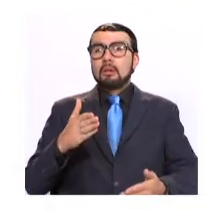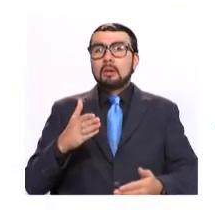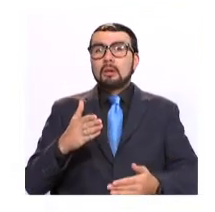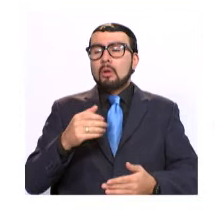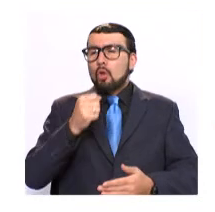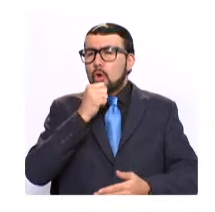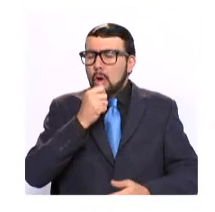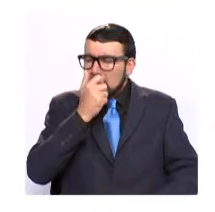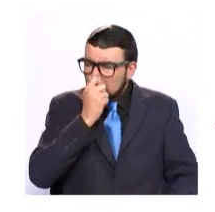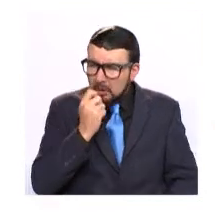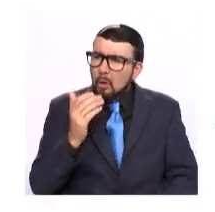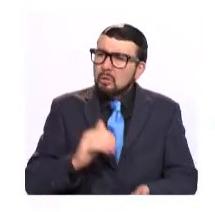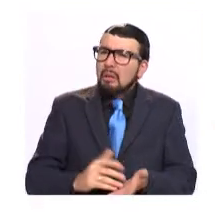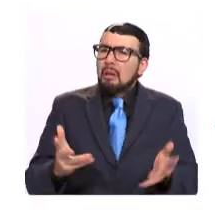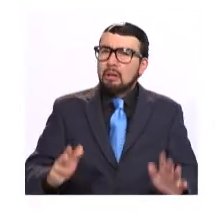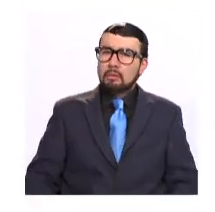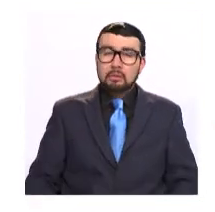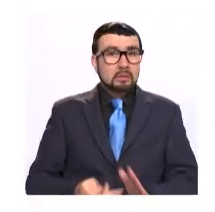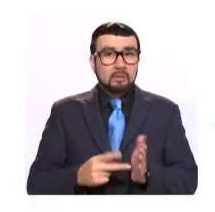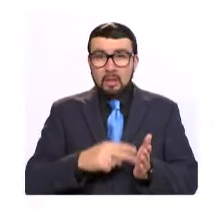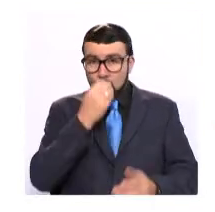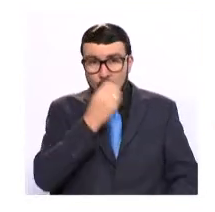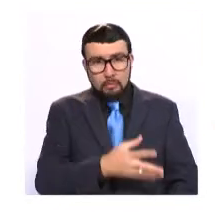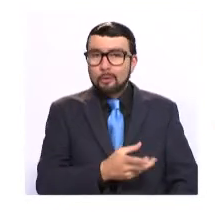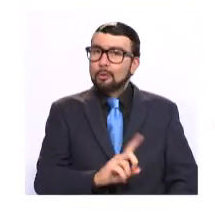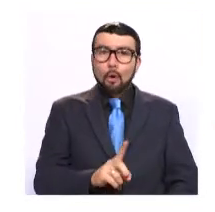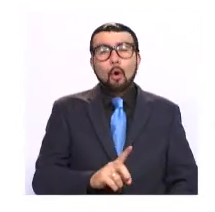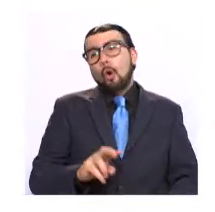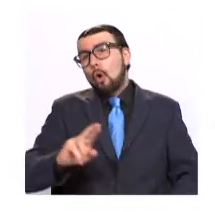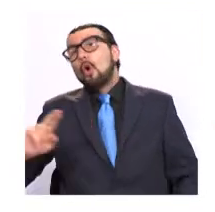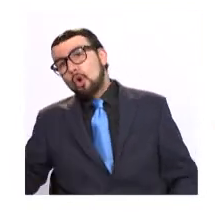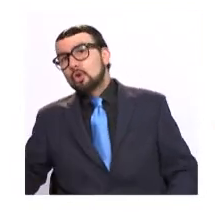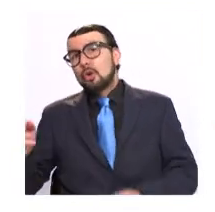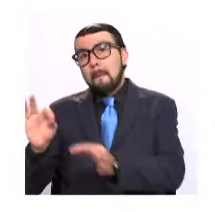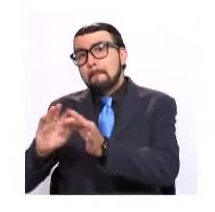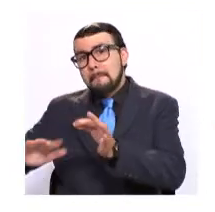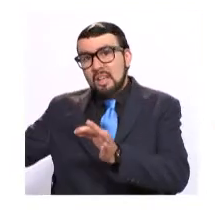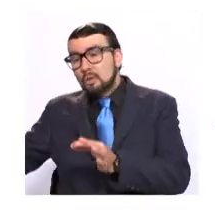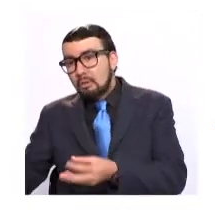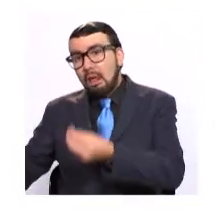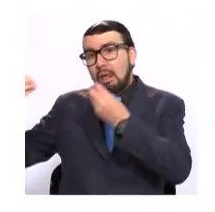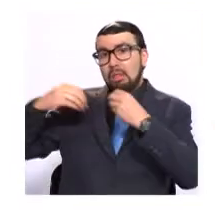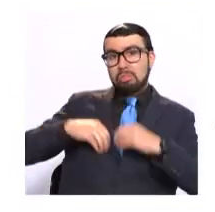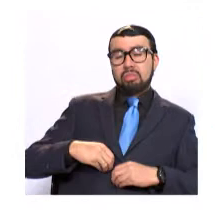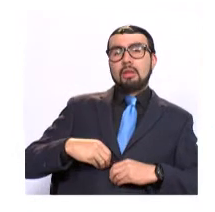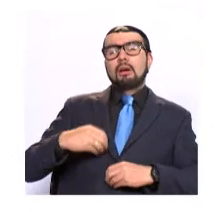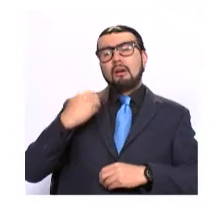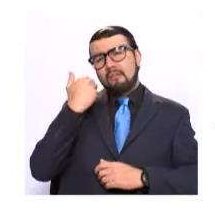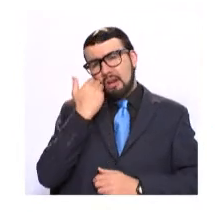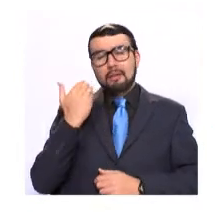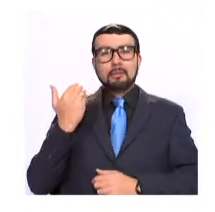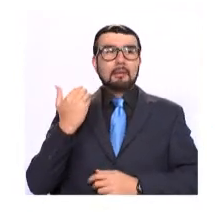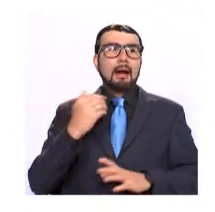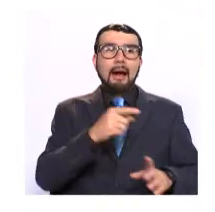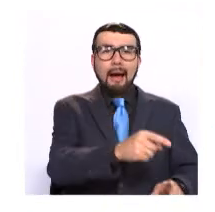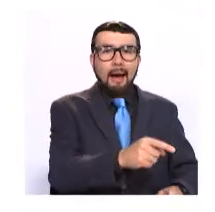no haya servido la vacuna, sino que seguramente el virus fue otro el que le causó la enfermedad y pues